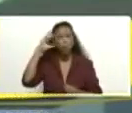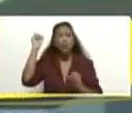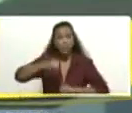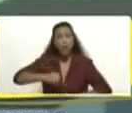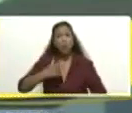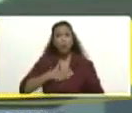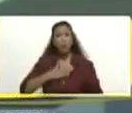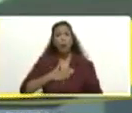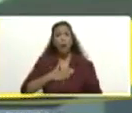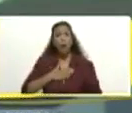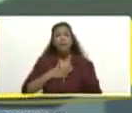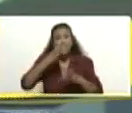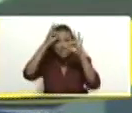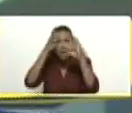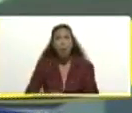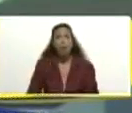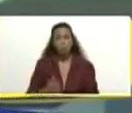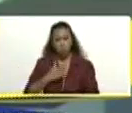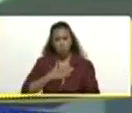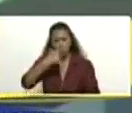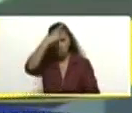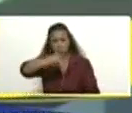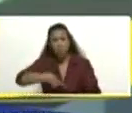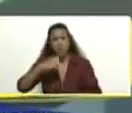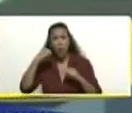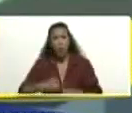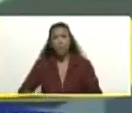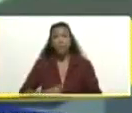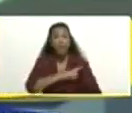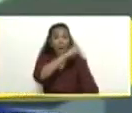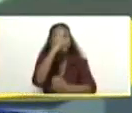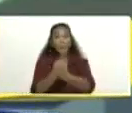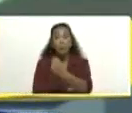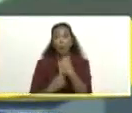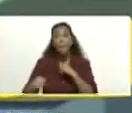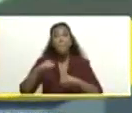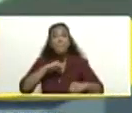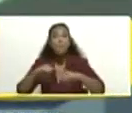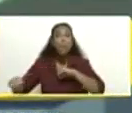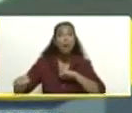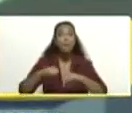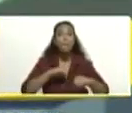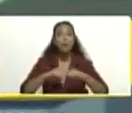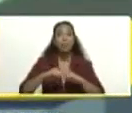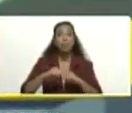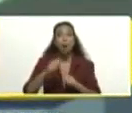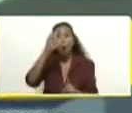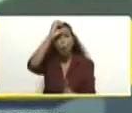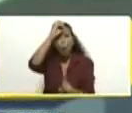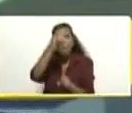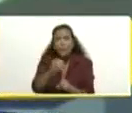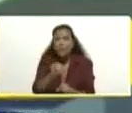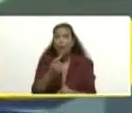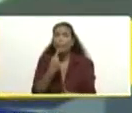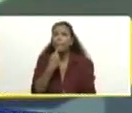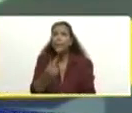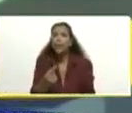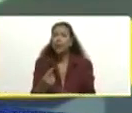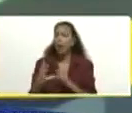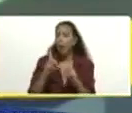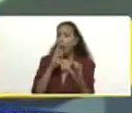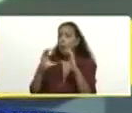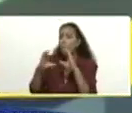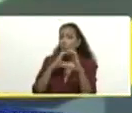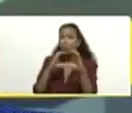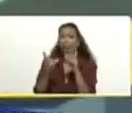estoy absolutamente seguro que el poderoso movimiento de opinadores, de